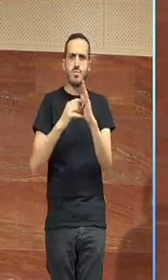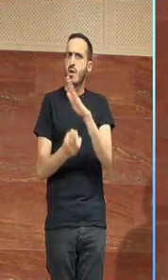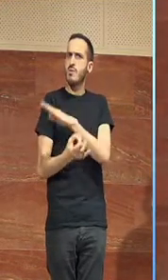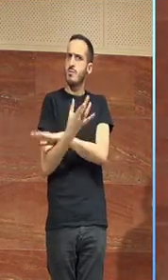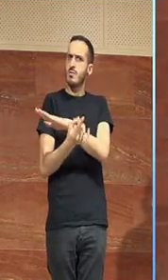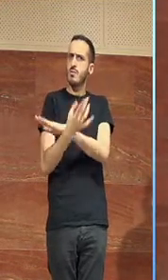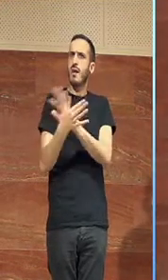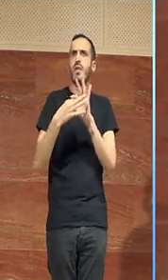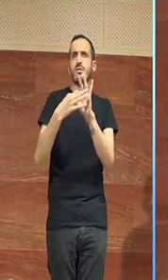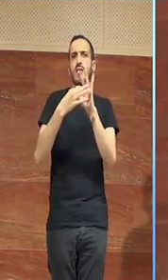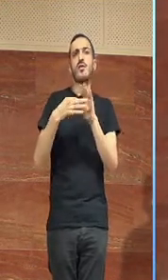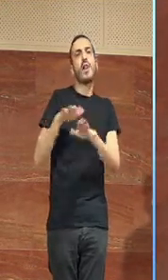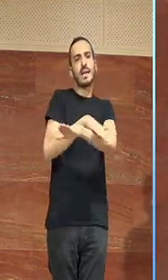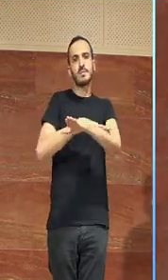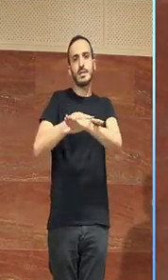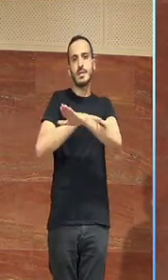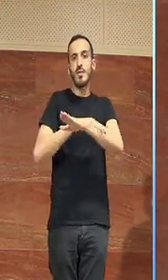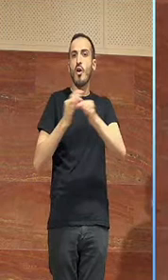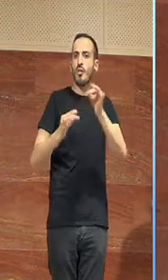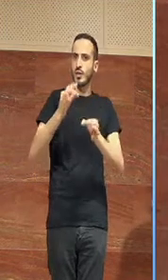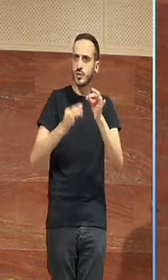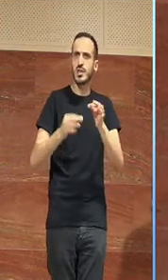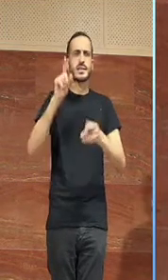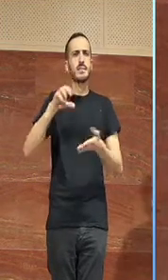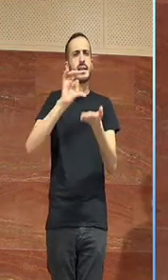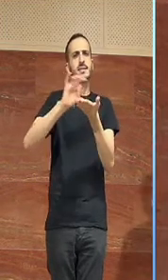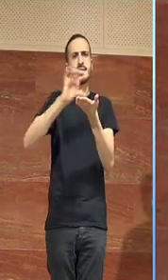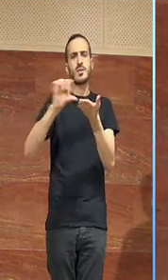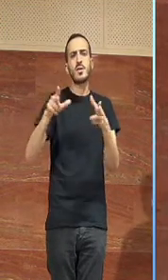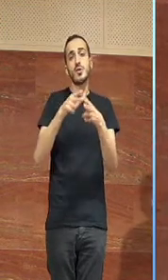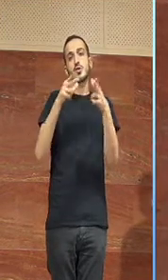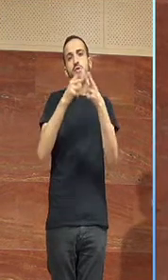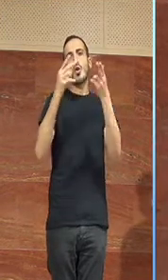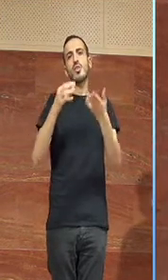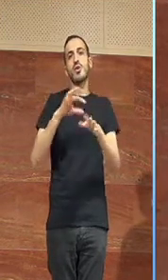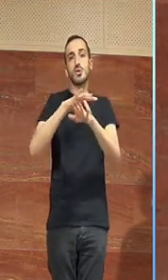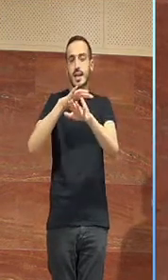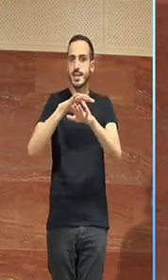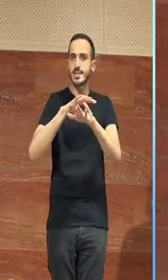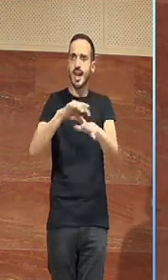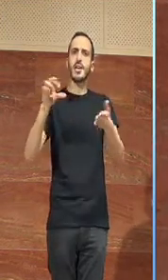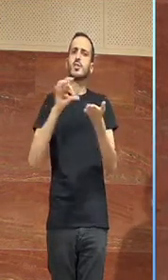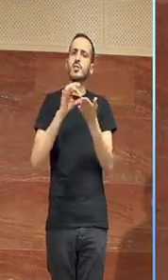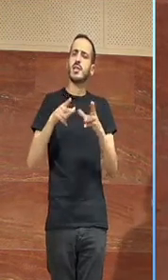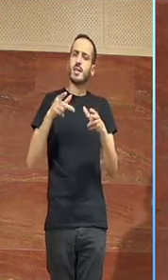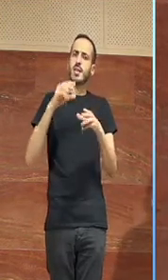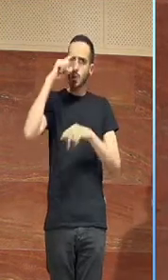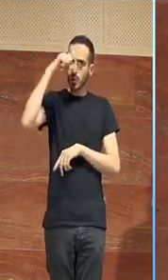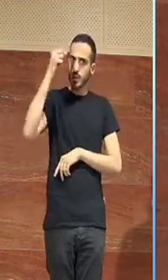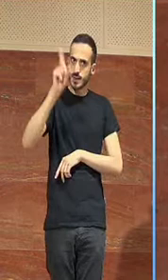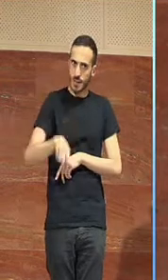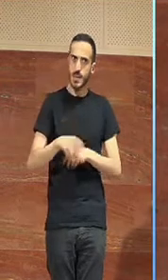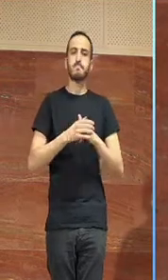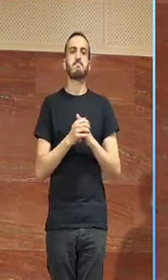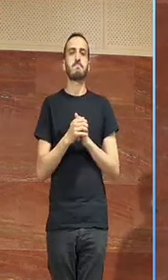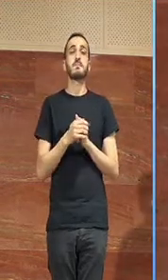de Justicia, en edificios sociosanitarios, culturales. Ha sido profesor en jornadas y